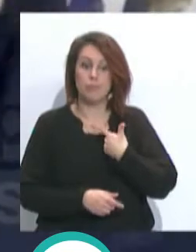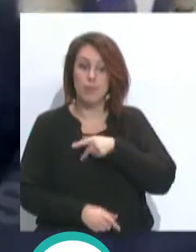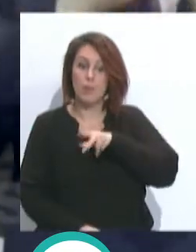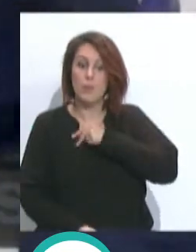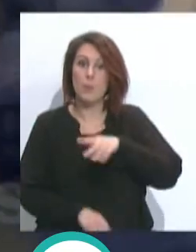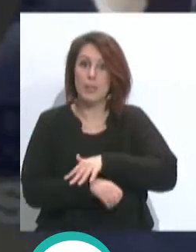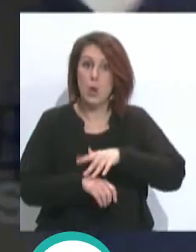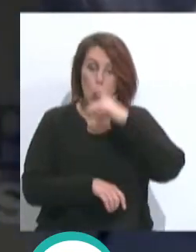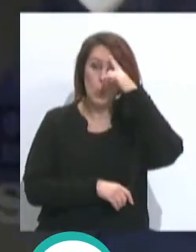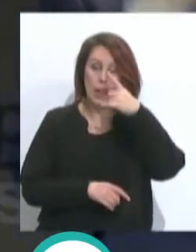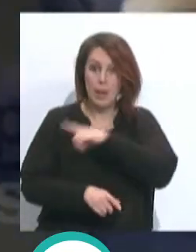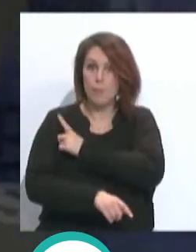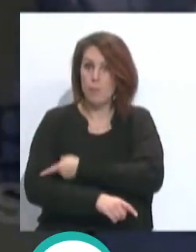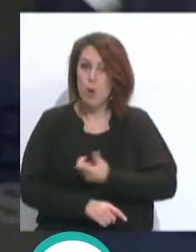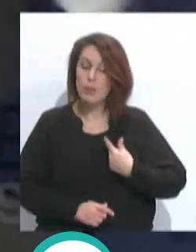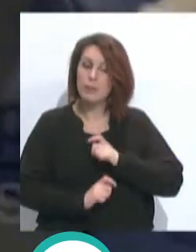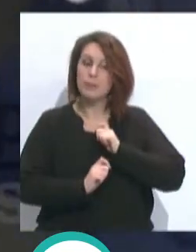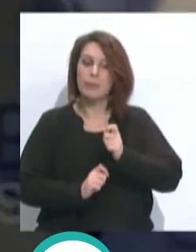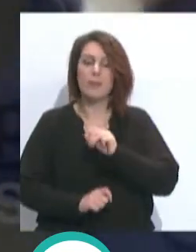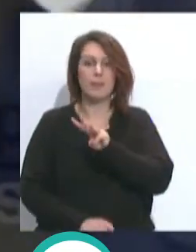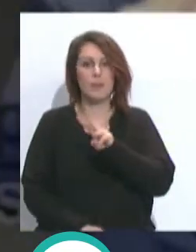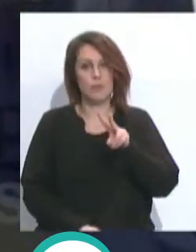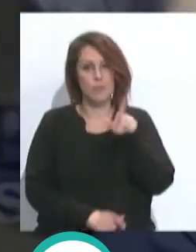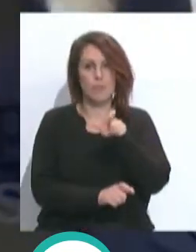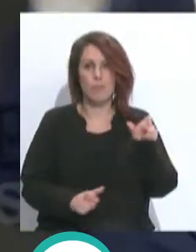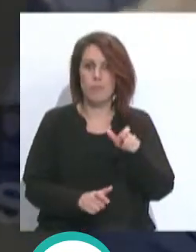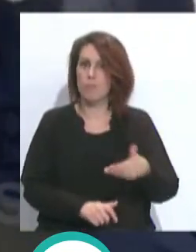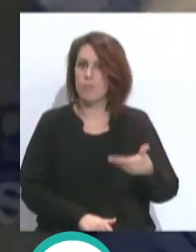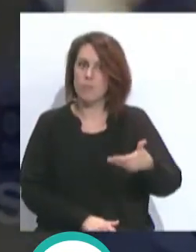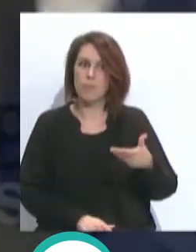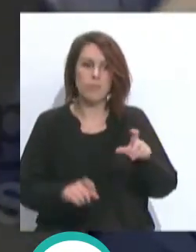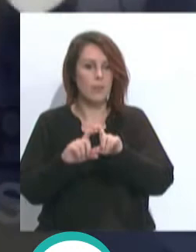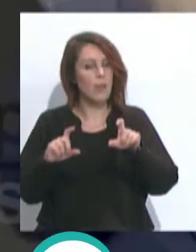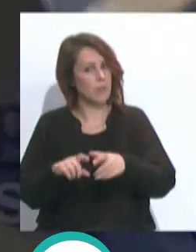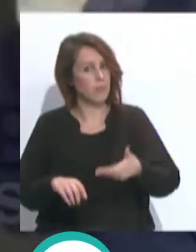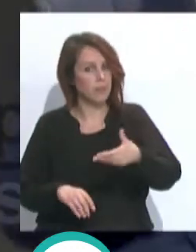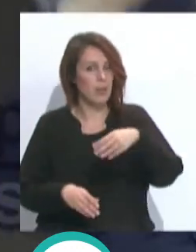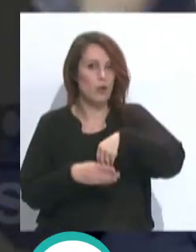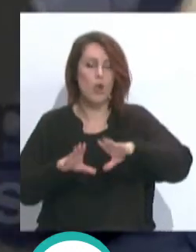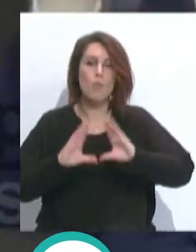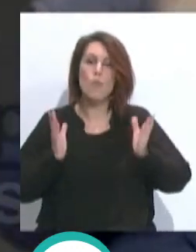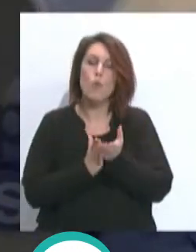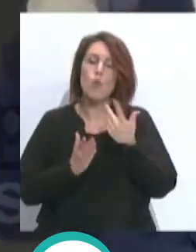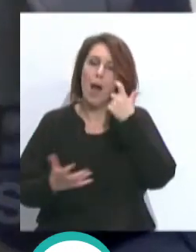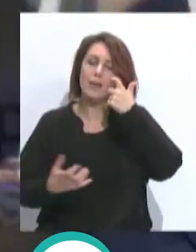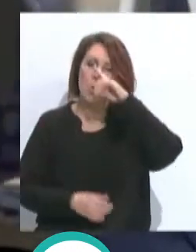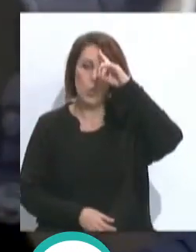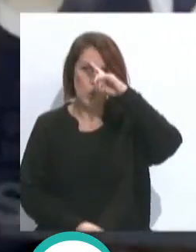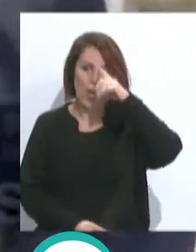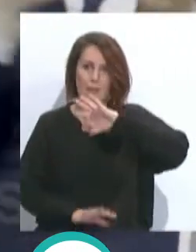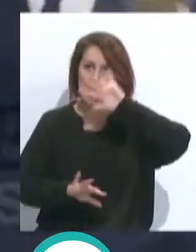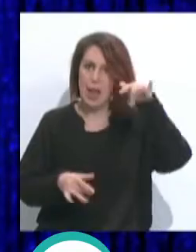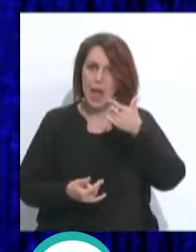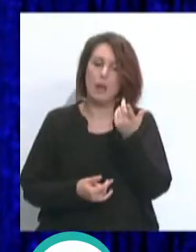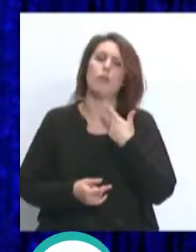Ministerio de Cultura y Deporte hacía entrega a 32 personalidades y entidades destacadas del mundo artístico y cultural. La